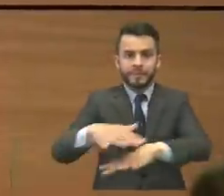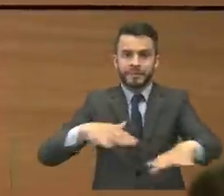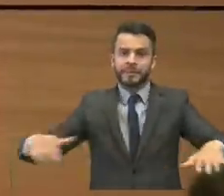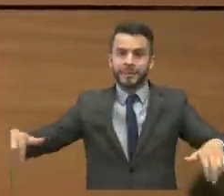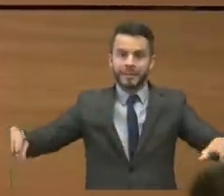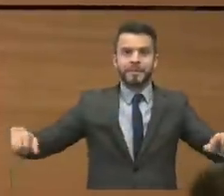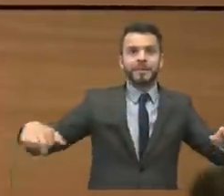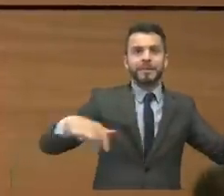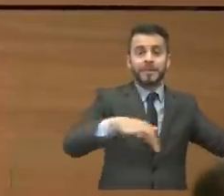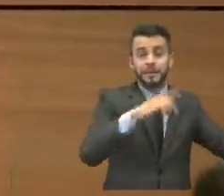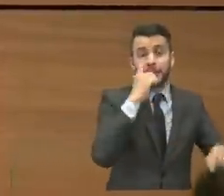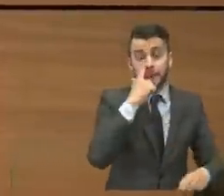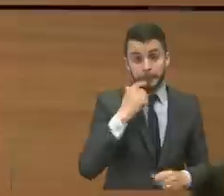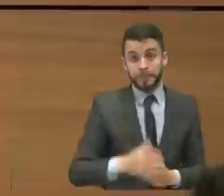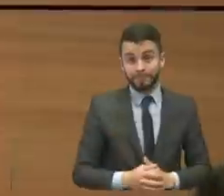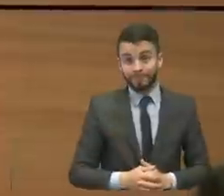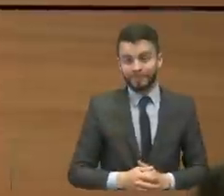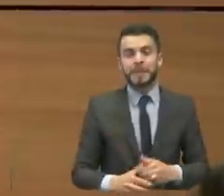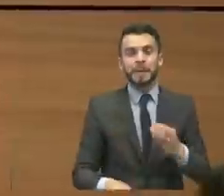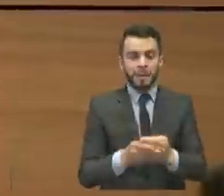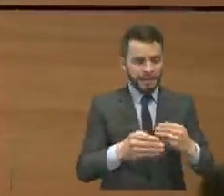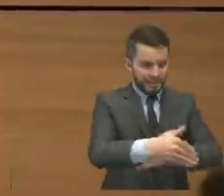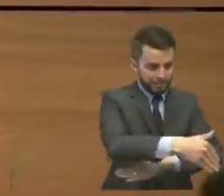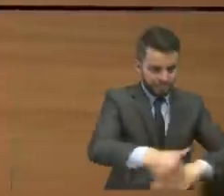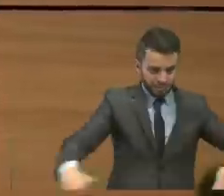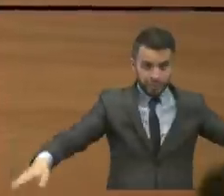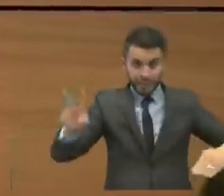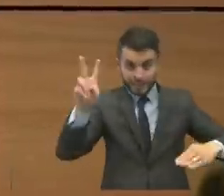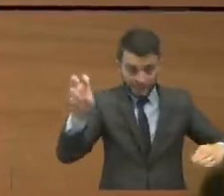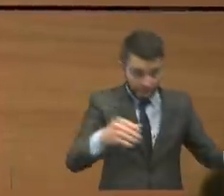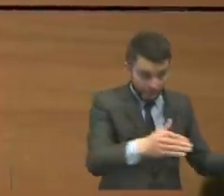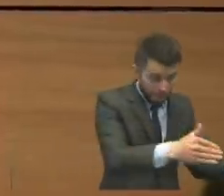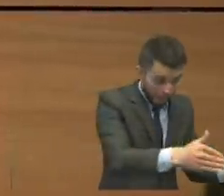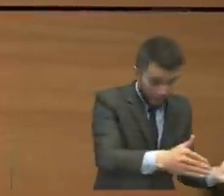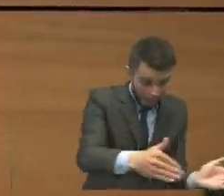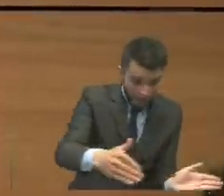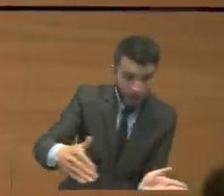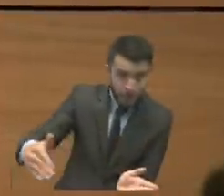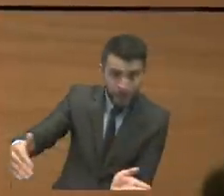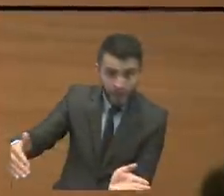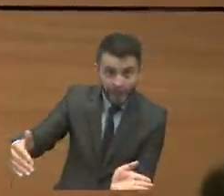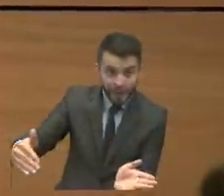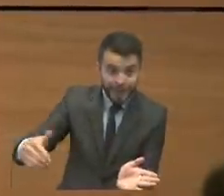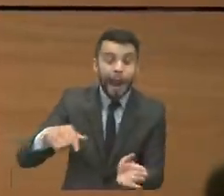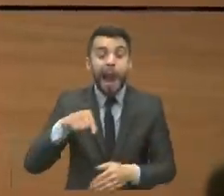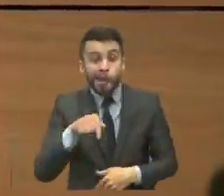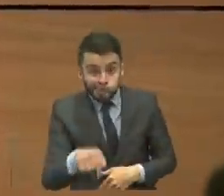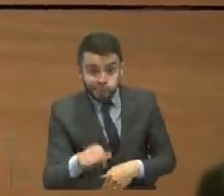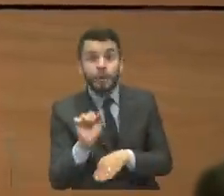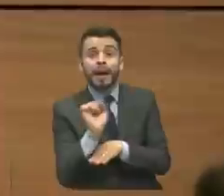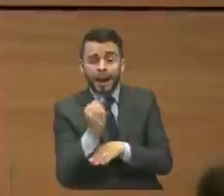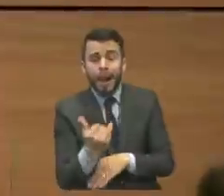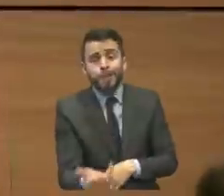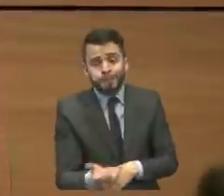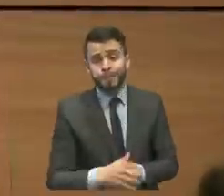A lo largo de todo el corredor hay espacio para los vehículos particulares y los carros, a lo largo de todo el